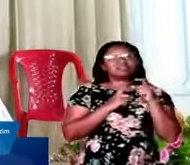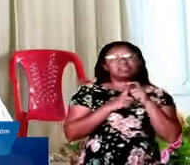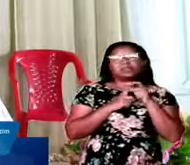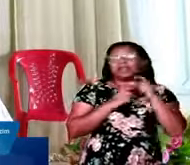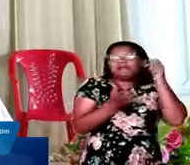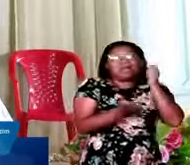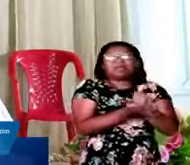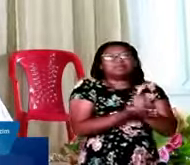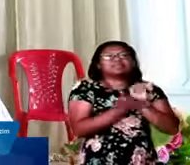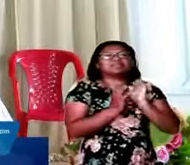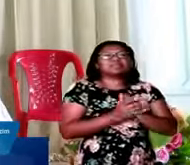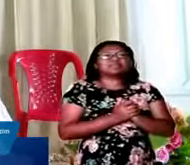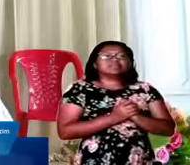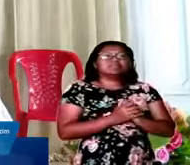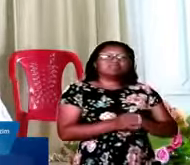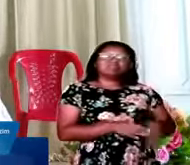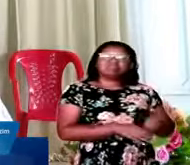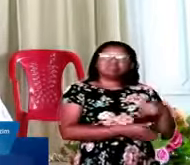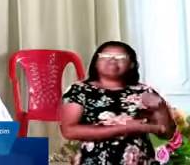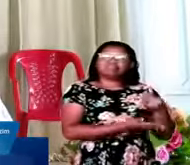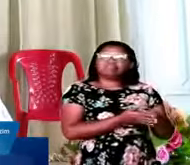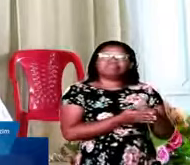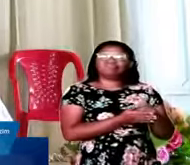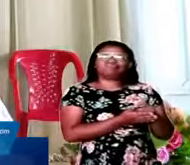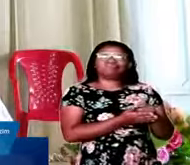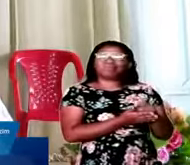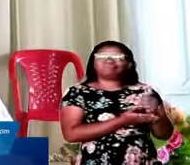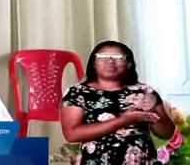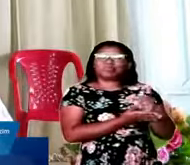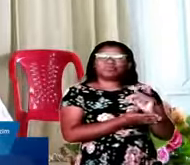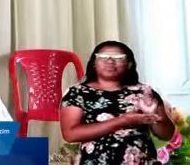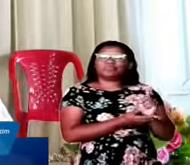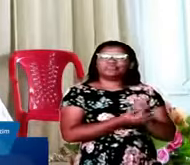amén. Si es del bolsillo, no amén.